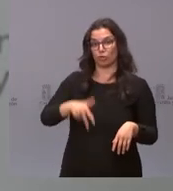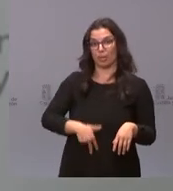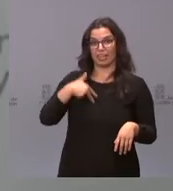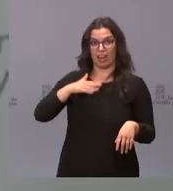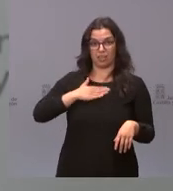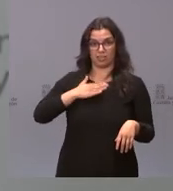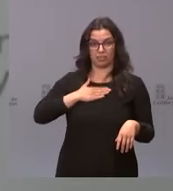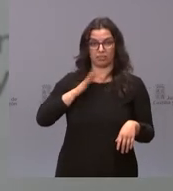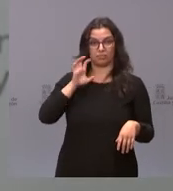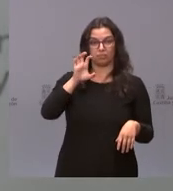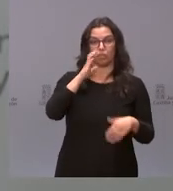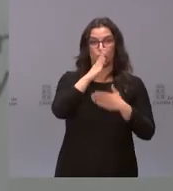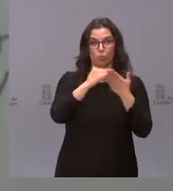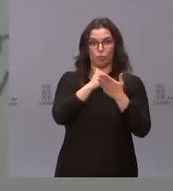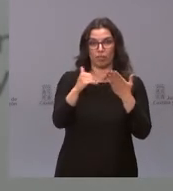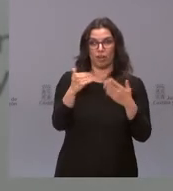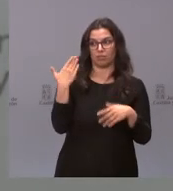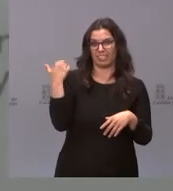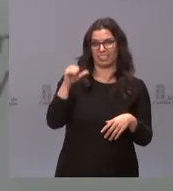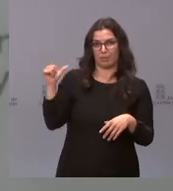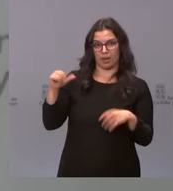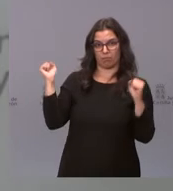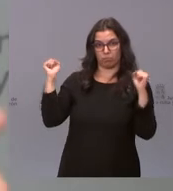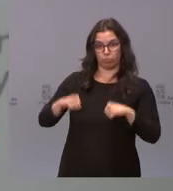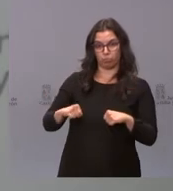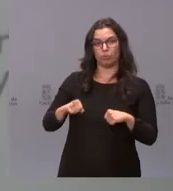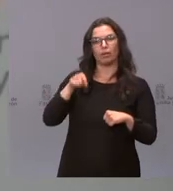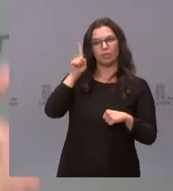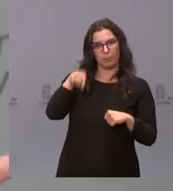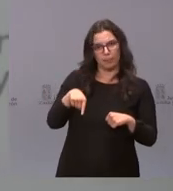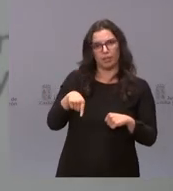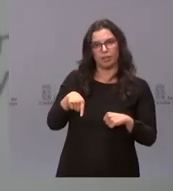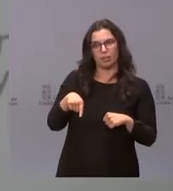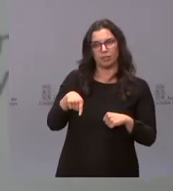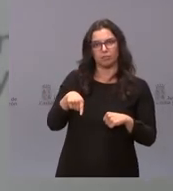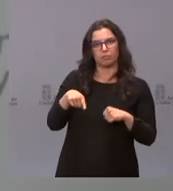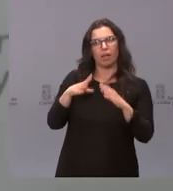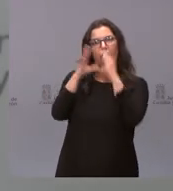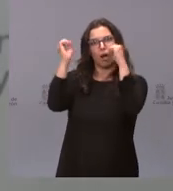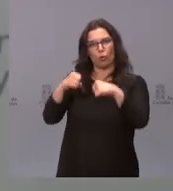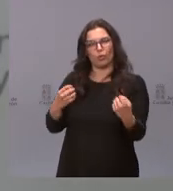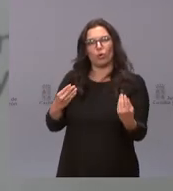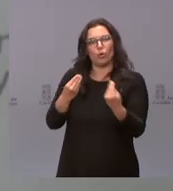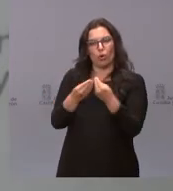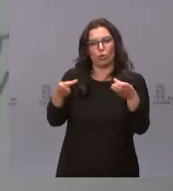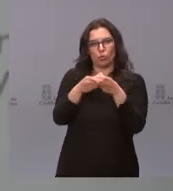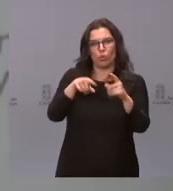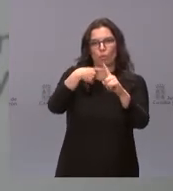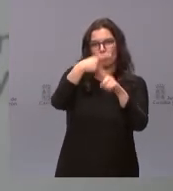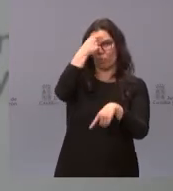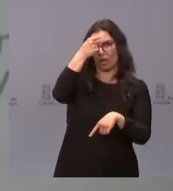autónoma de hace unas semanas fueron apoyados llegamos a un acuerdo con por ávila